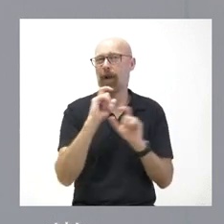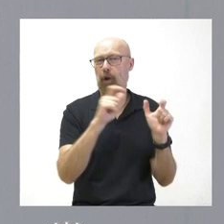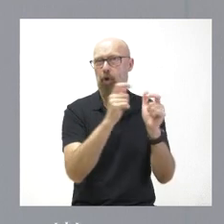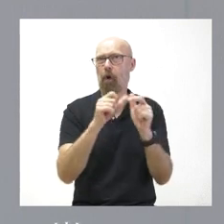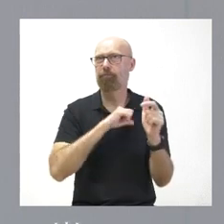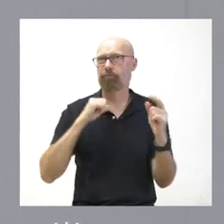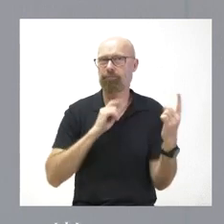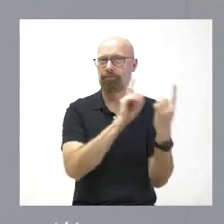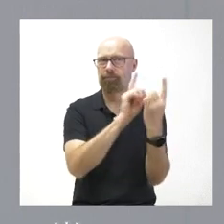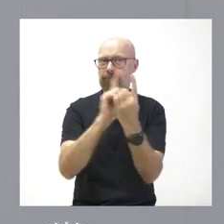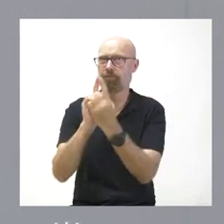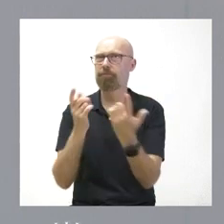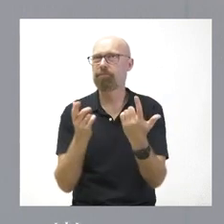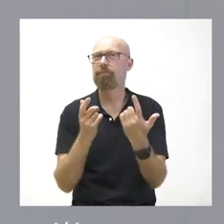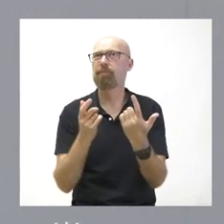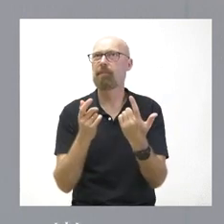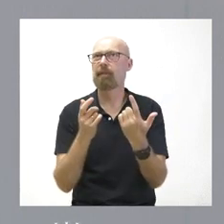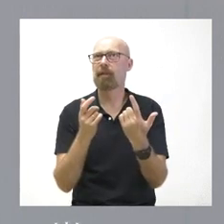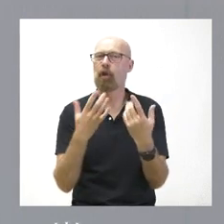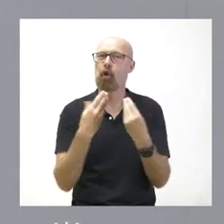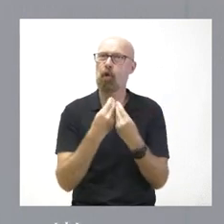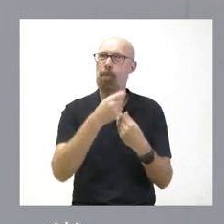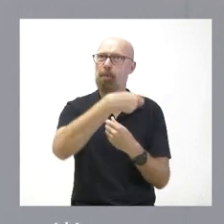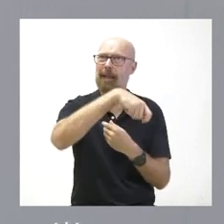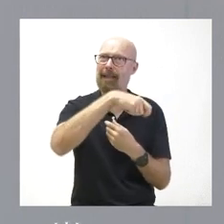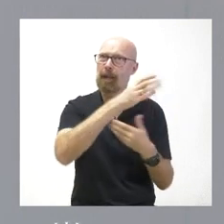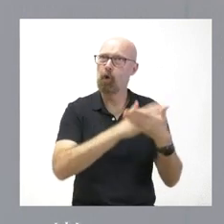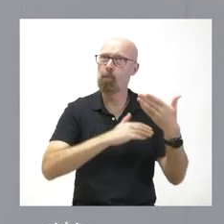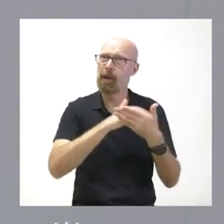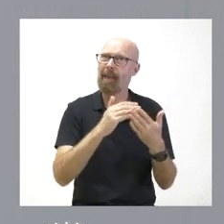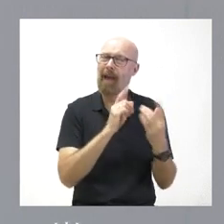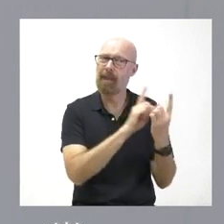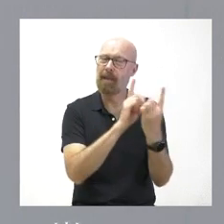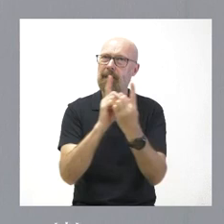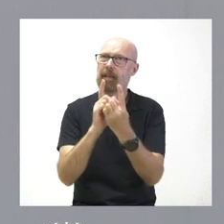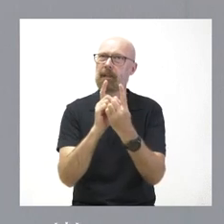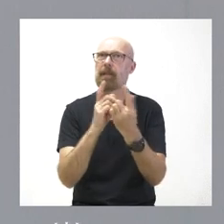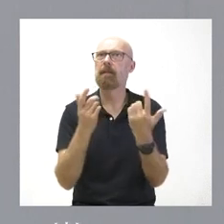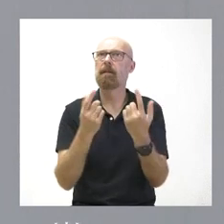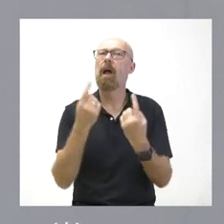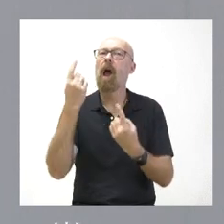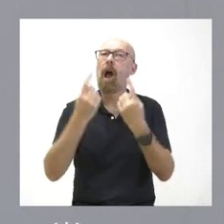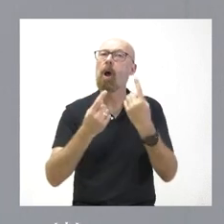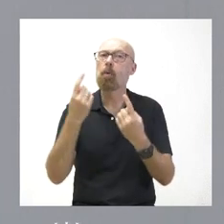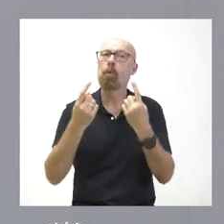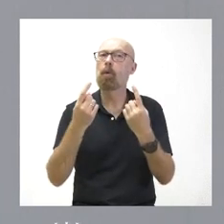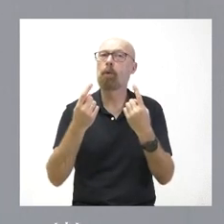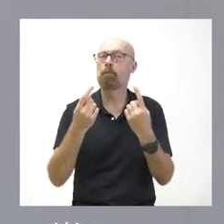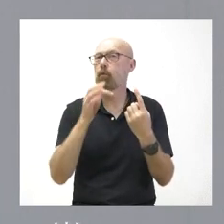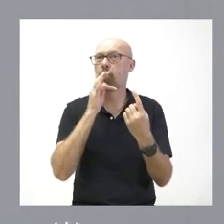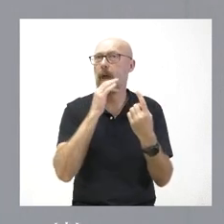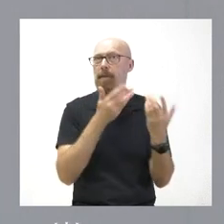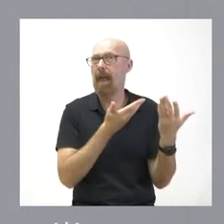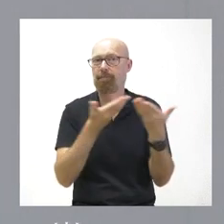gobierno tiene que celebrar con los presidentes de las comunidades autónomas y que algunos de ellos ni siquiera todavía les ha recibido